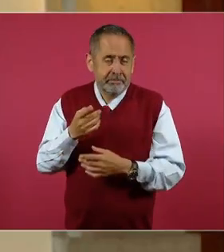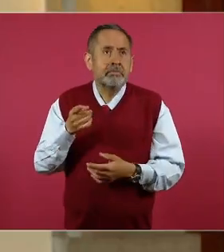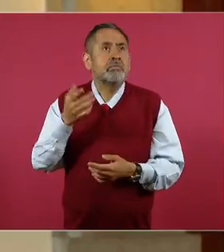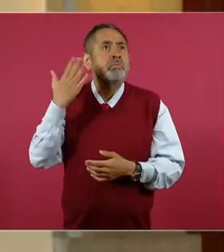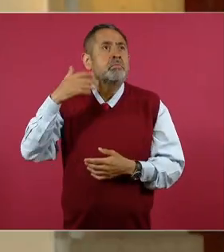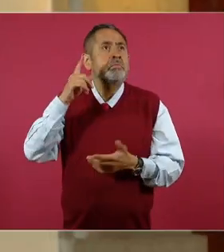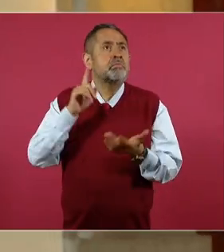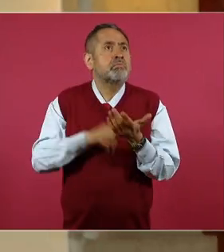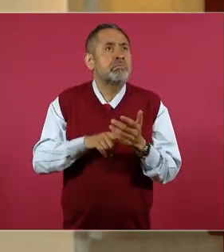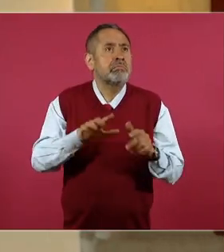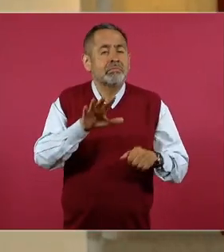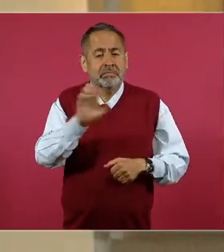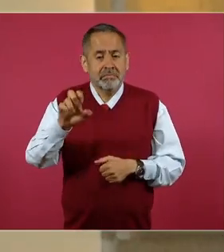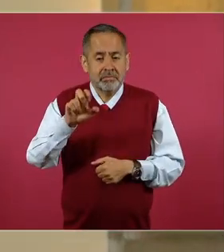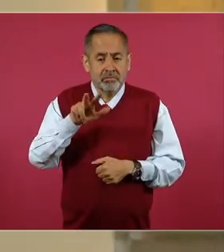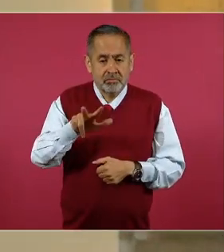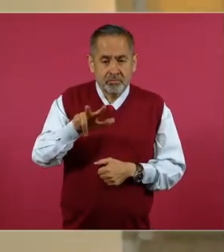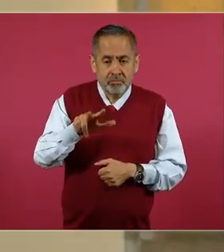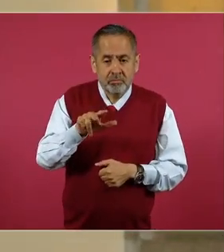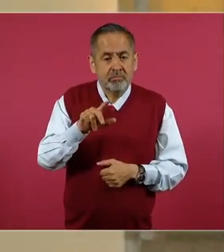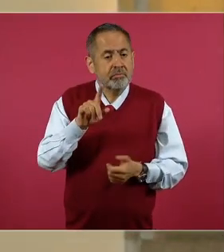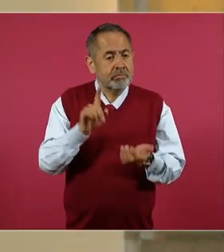1518 a